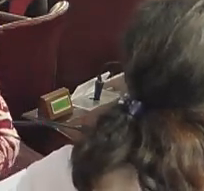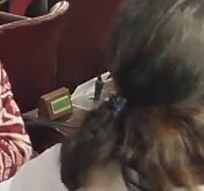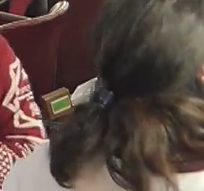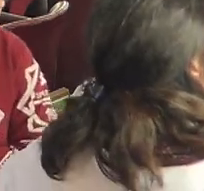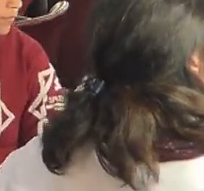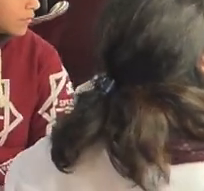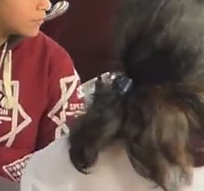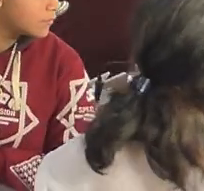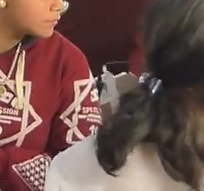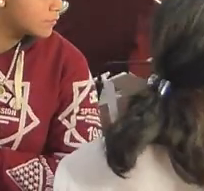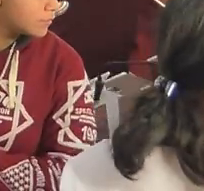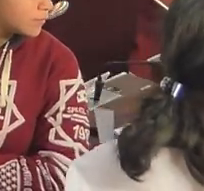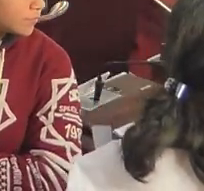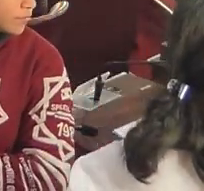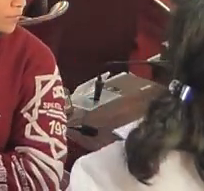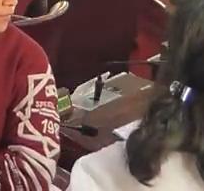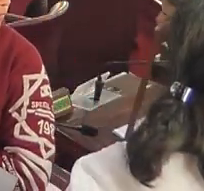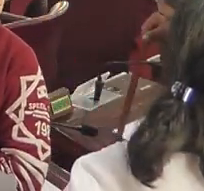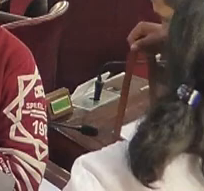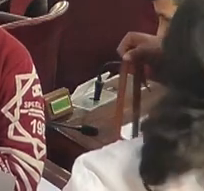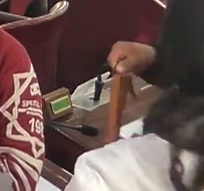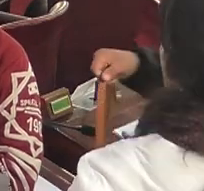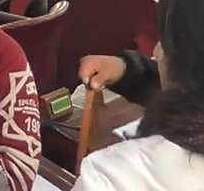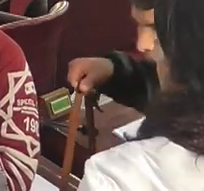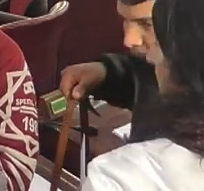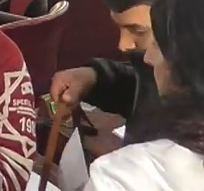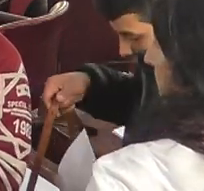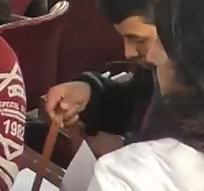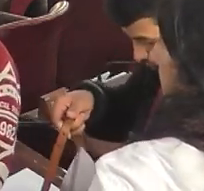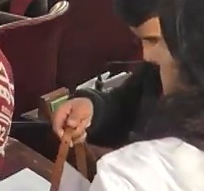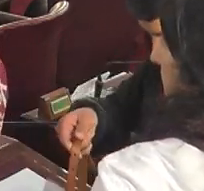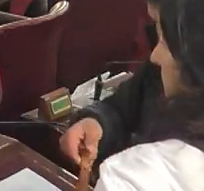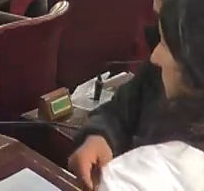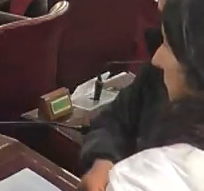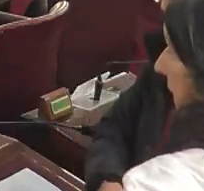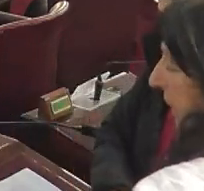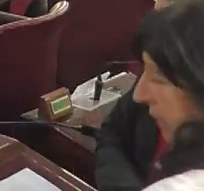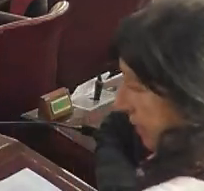Decirle que vengan, vamos a sacar una foto, los del colegio. Bueno, vengan, vamos a sacar una foto.